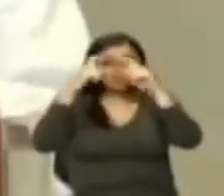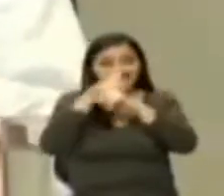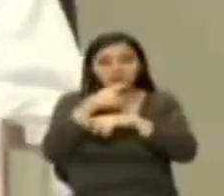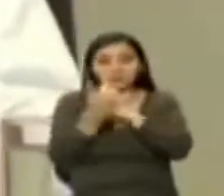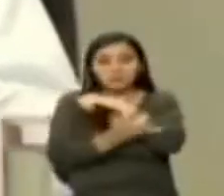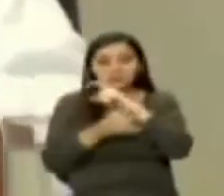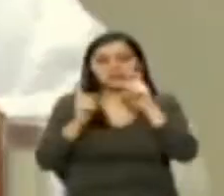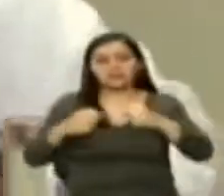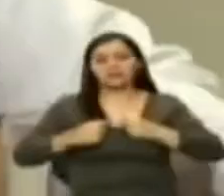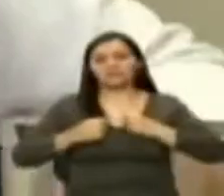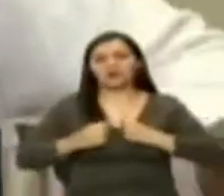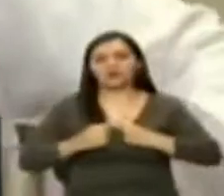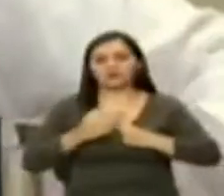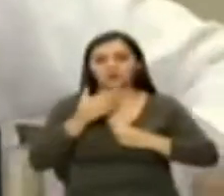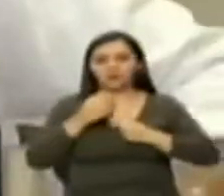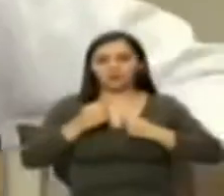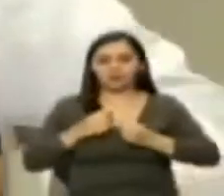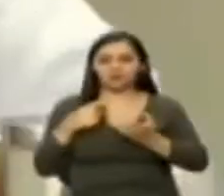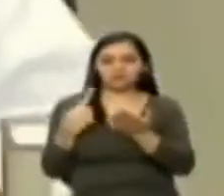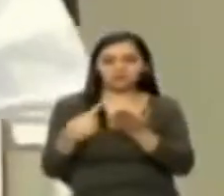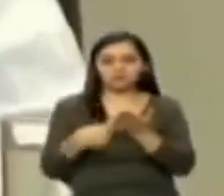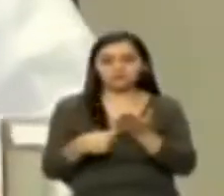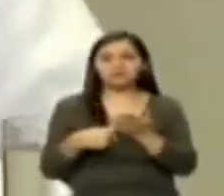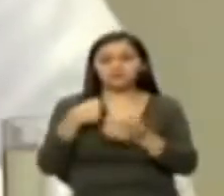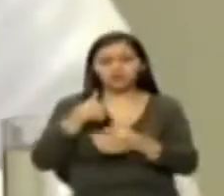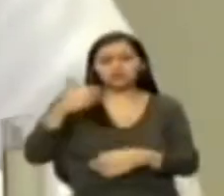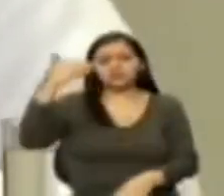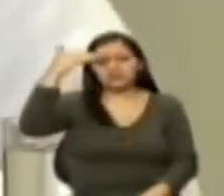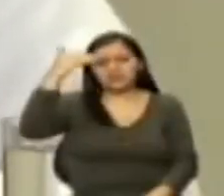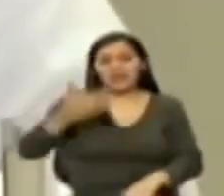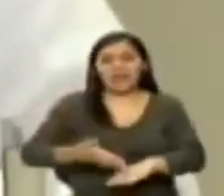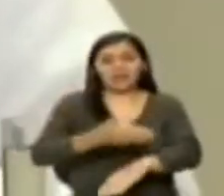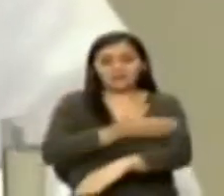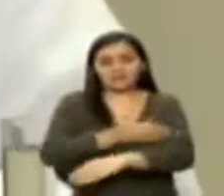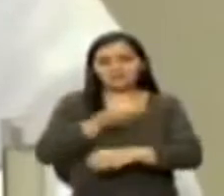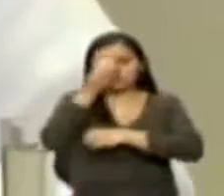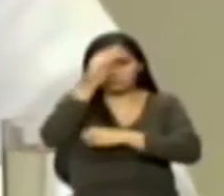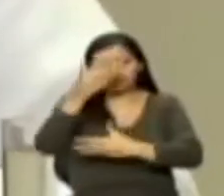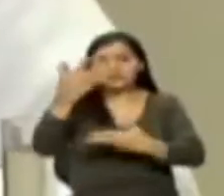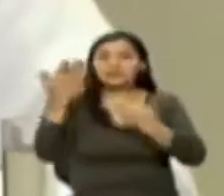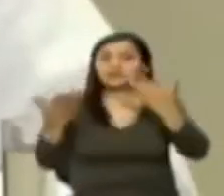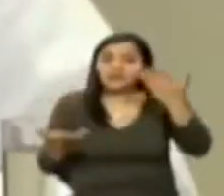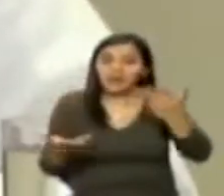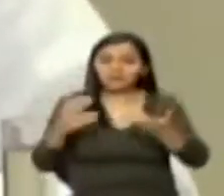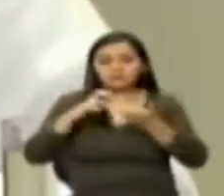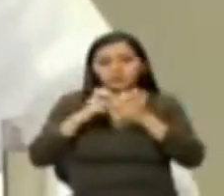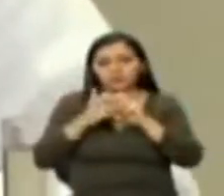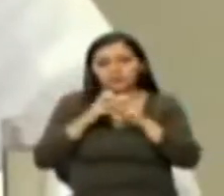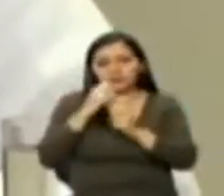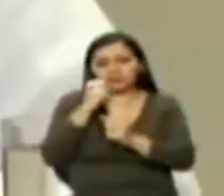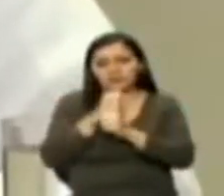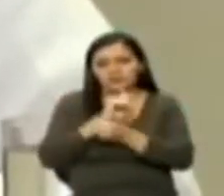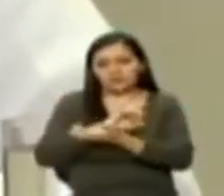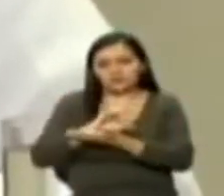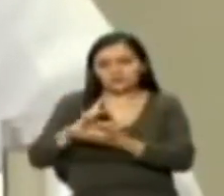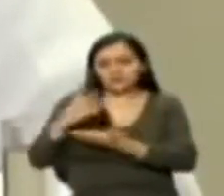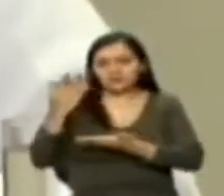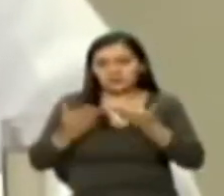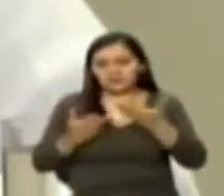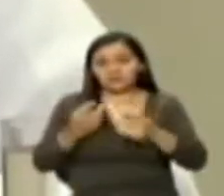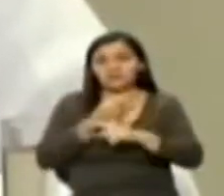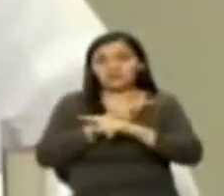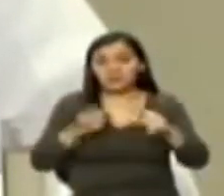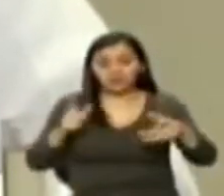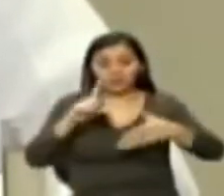tenemos que contrarrestar esto, ¿no? Pero hay gente que hace politiquería. De todos modos, pese a esto, tenemos la tasa más baja de América